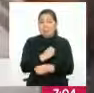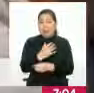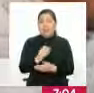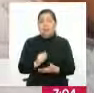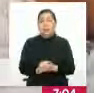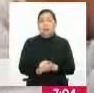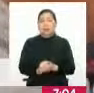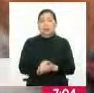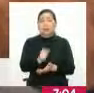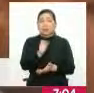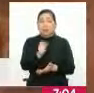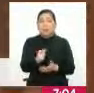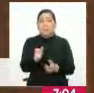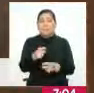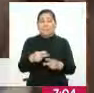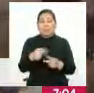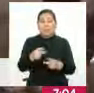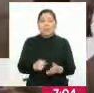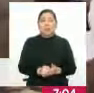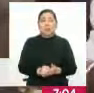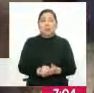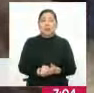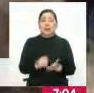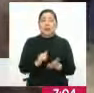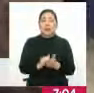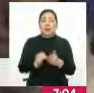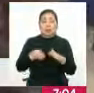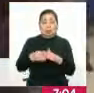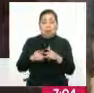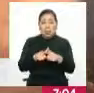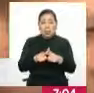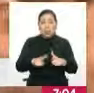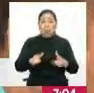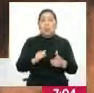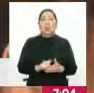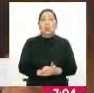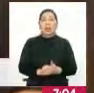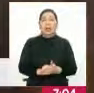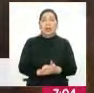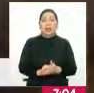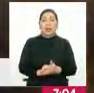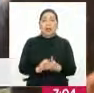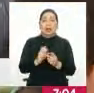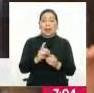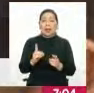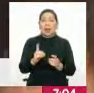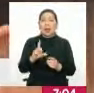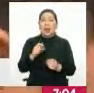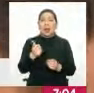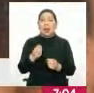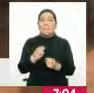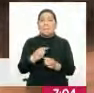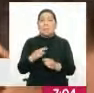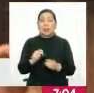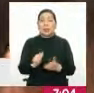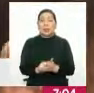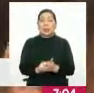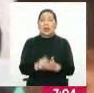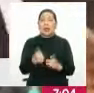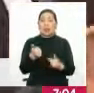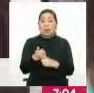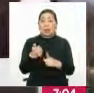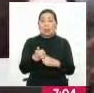número considerable de vecinos los que han llegado hasta este punto del distrito de La Molina. Lo mismo han